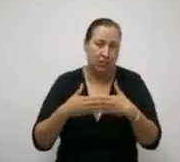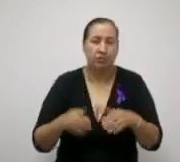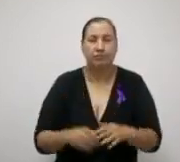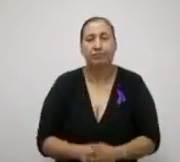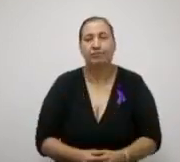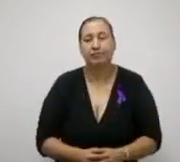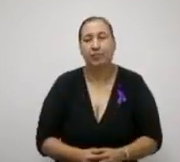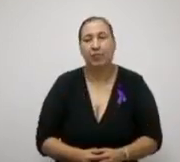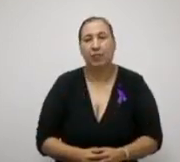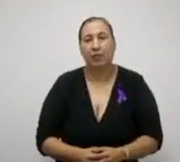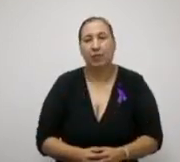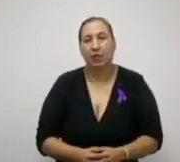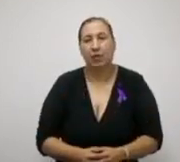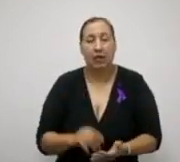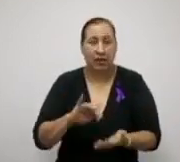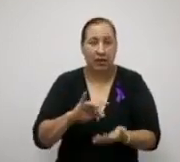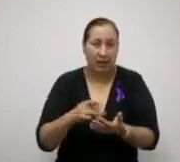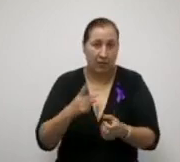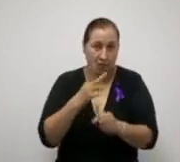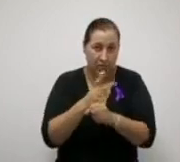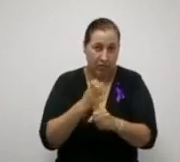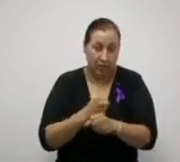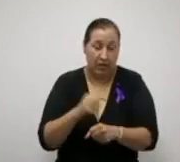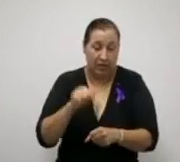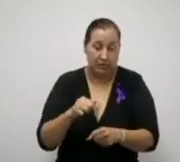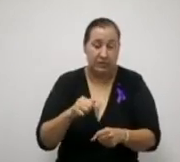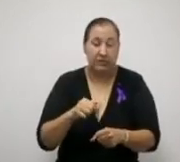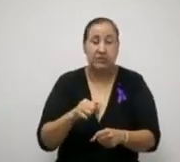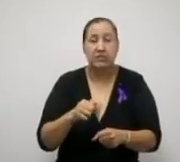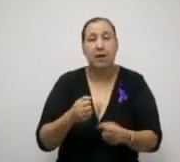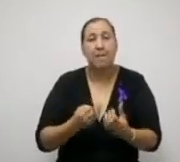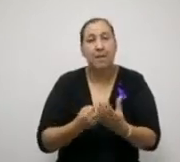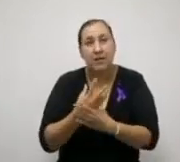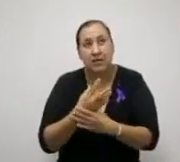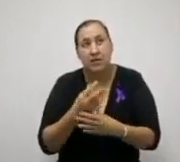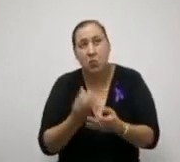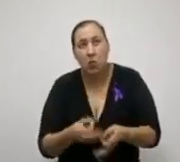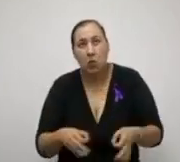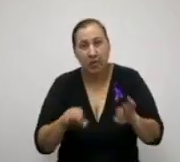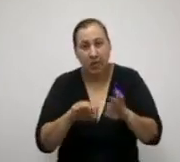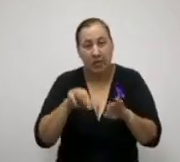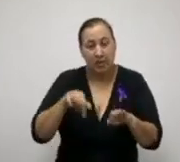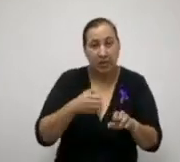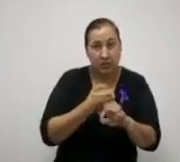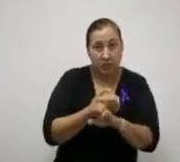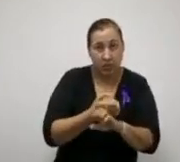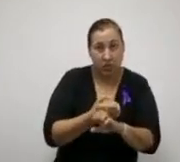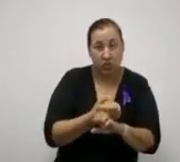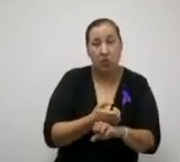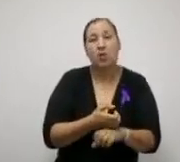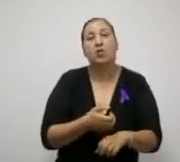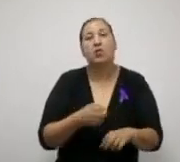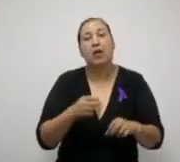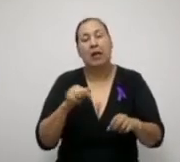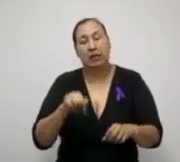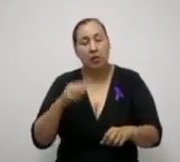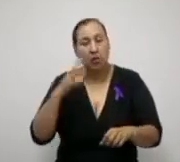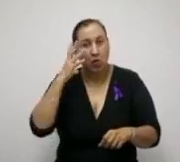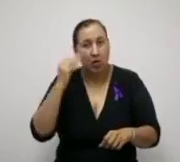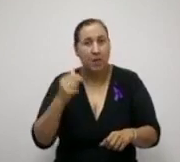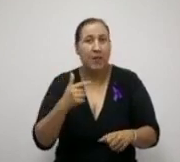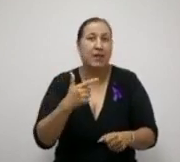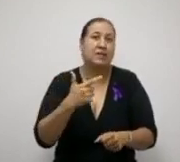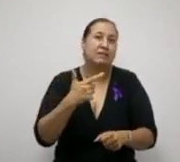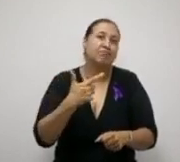invitación. Pues bueno, esta mañana quiero comentar un tema de suma importancia en el Estado, y es que es precisamente Colima la séptima